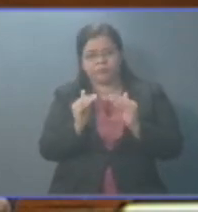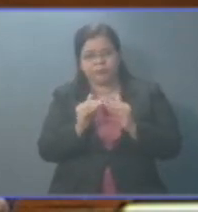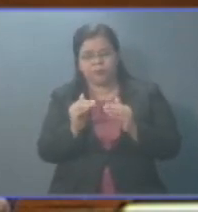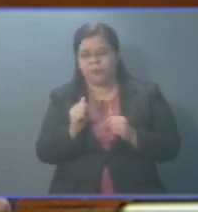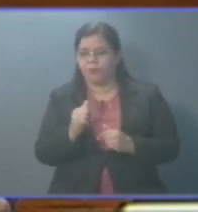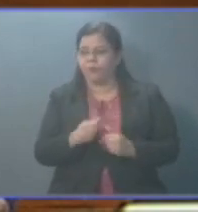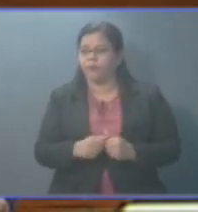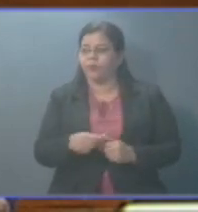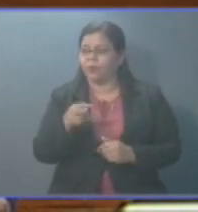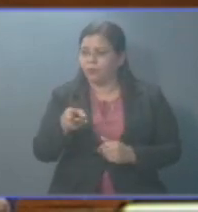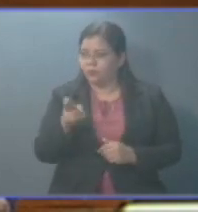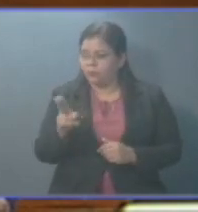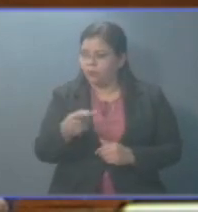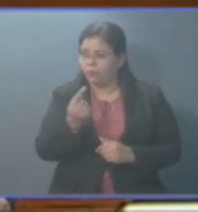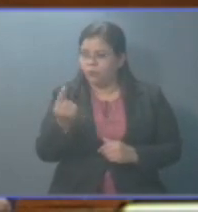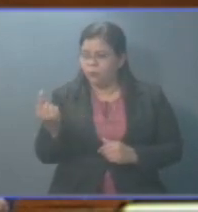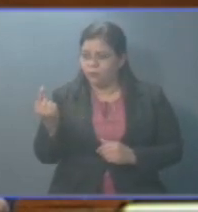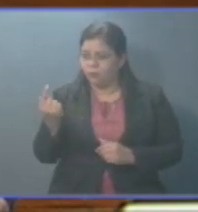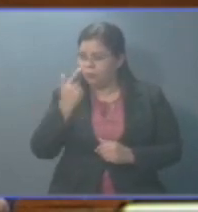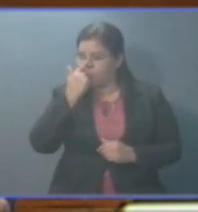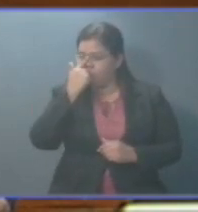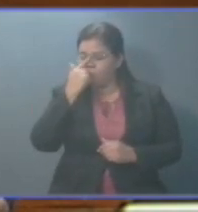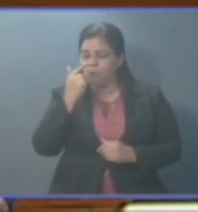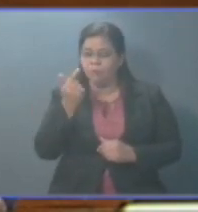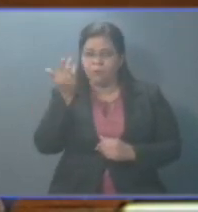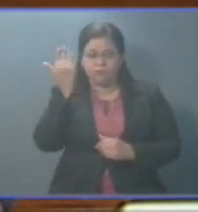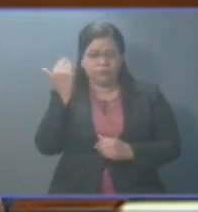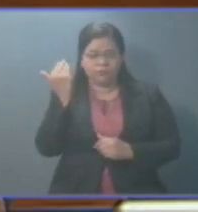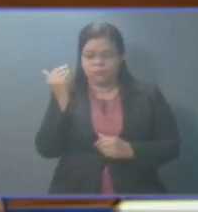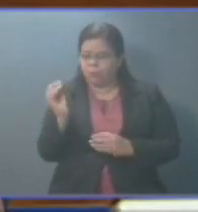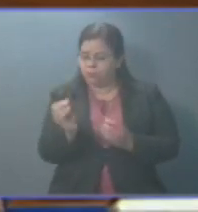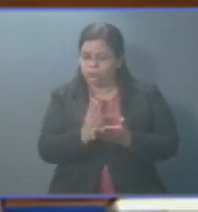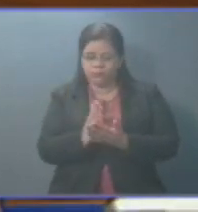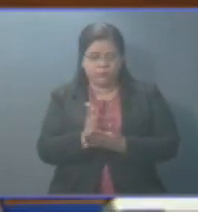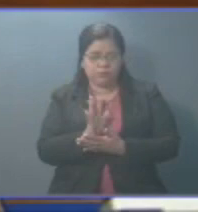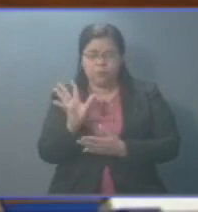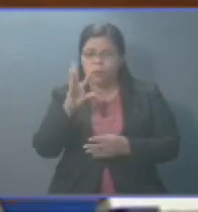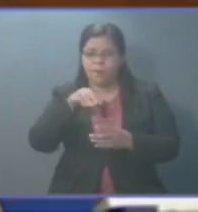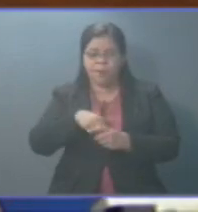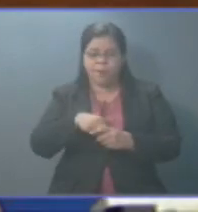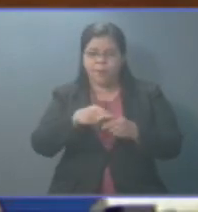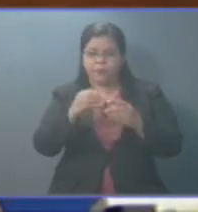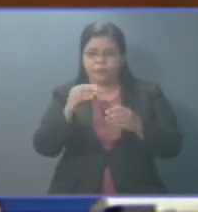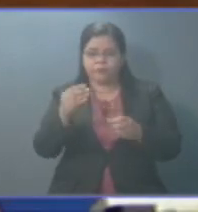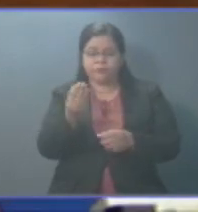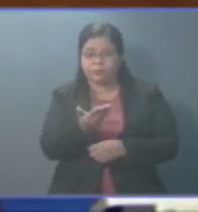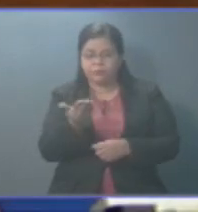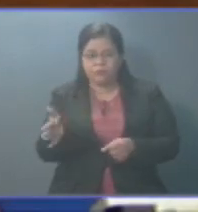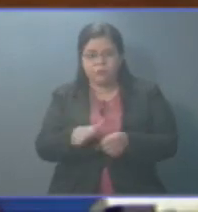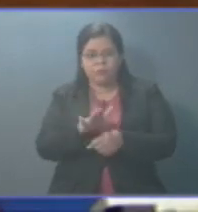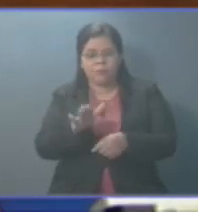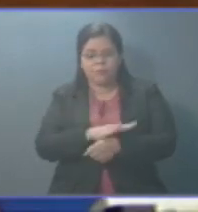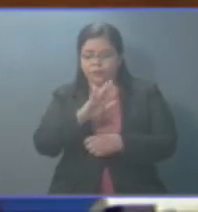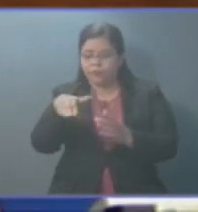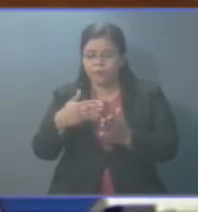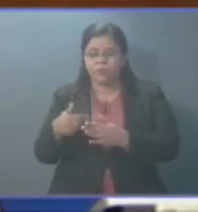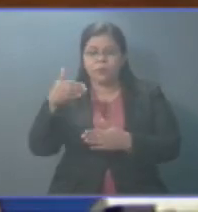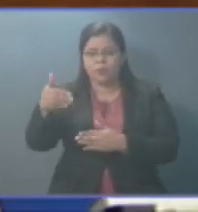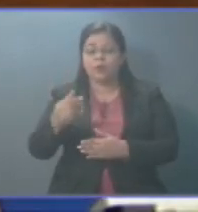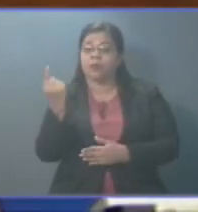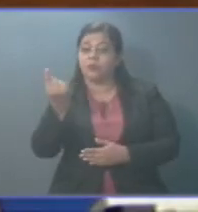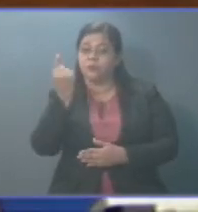los mismos veteranos, que no se contempló los recursos para todo el año, solo se contemplaron los